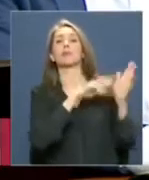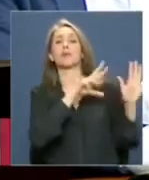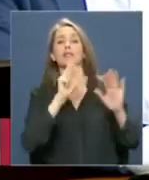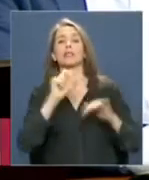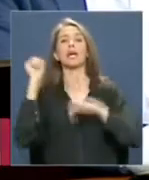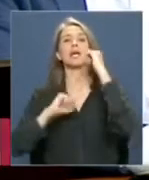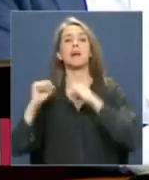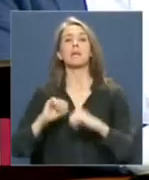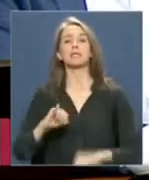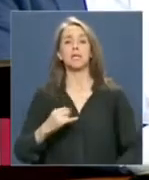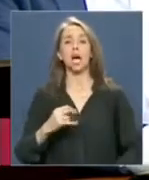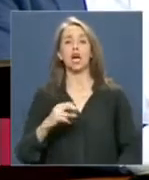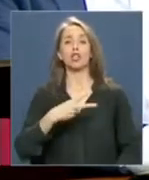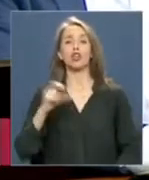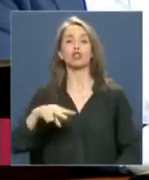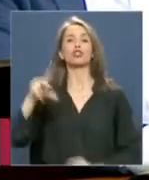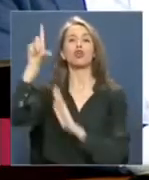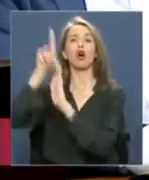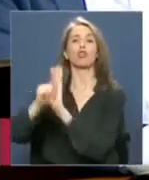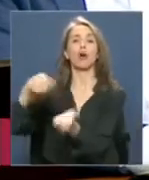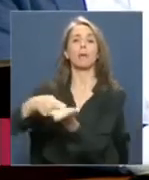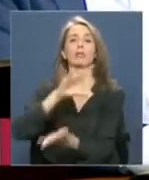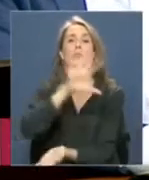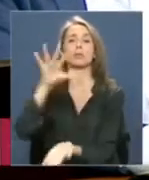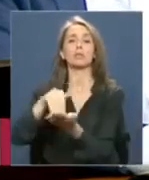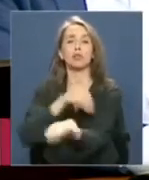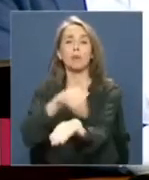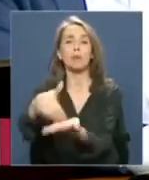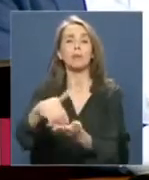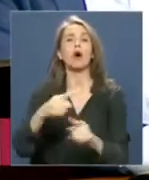con los 55.000 millones, o como el goodwill